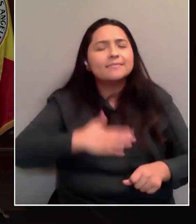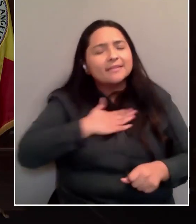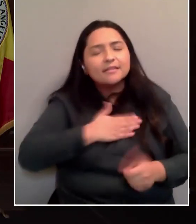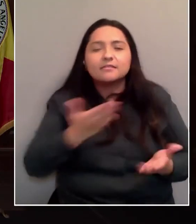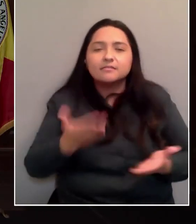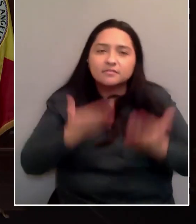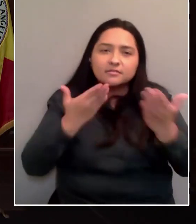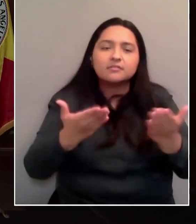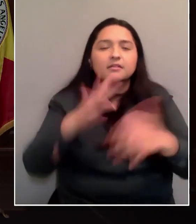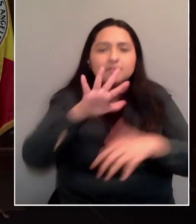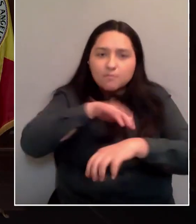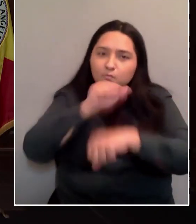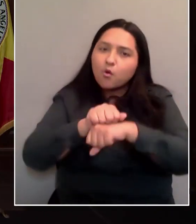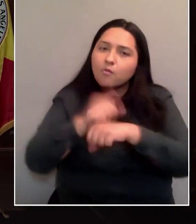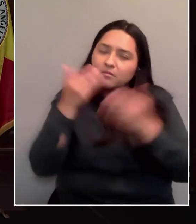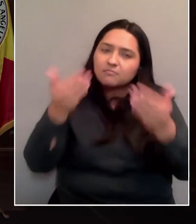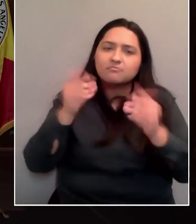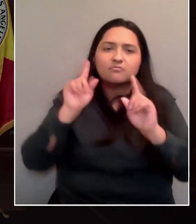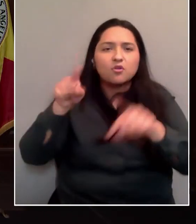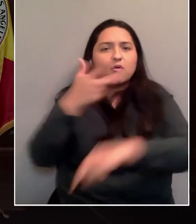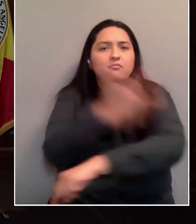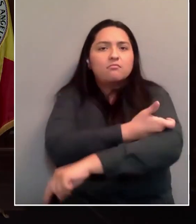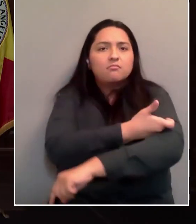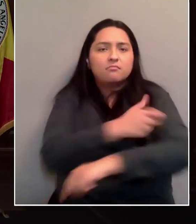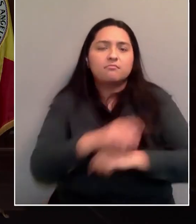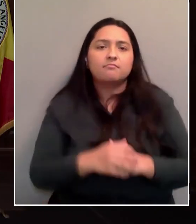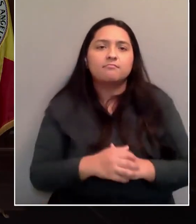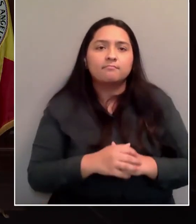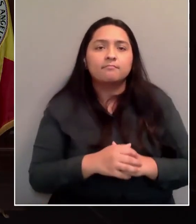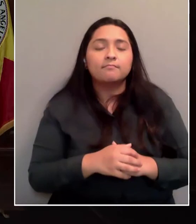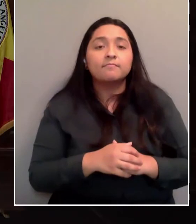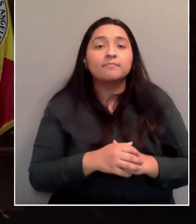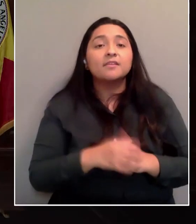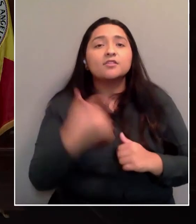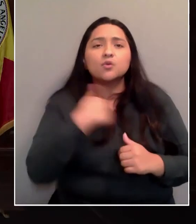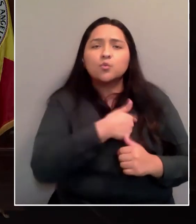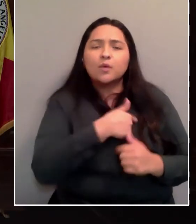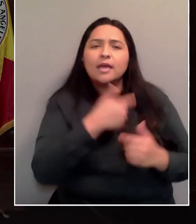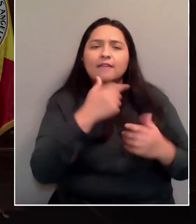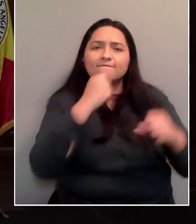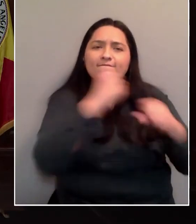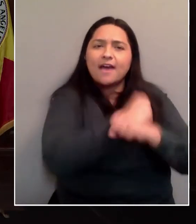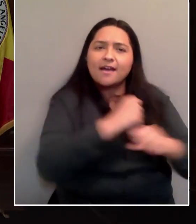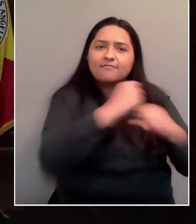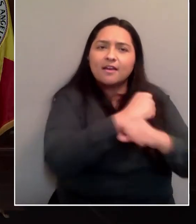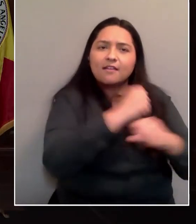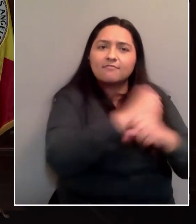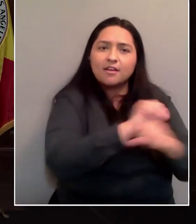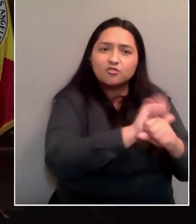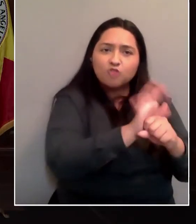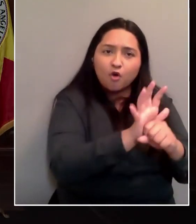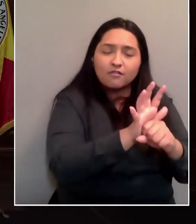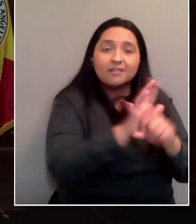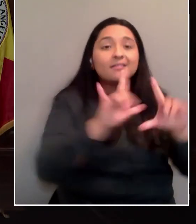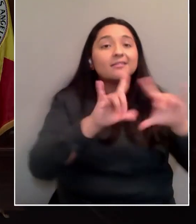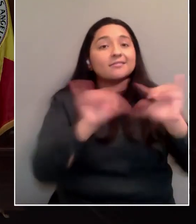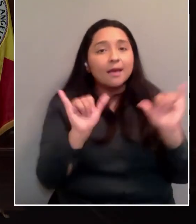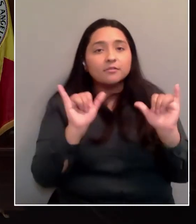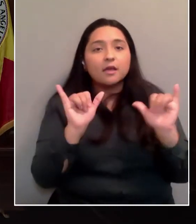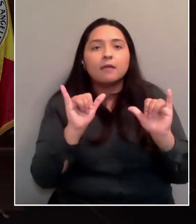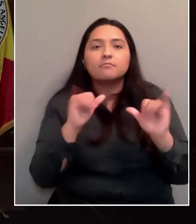Además de nuestro trabajo luchando contra el COVID-19, seguimos también trabajando para luchar contra la